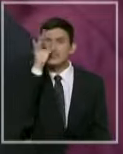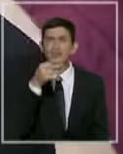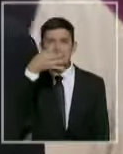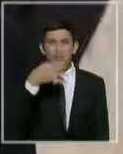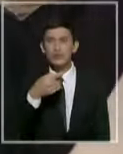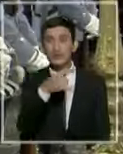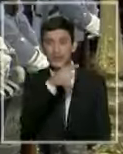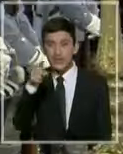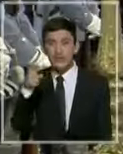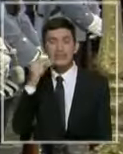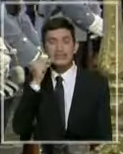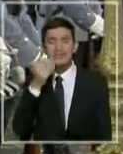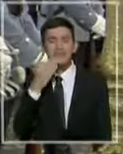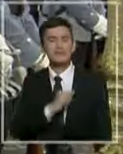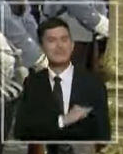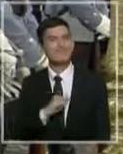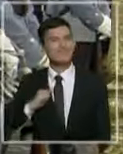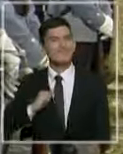sienten el mismo orgullo que yo.